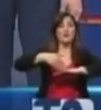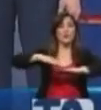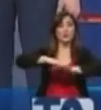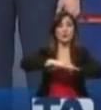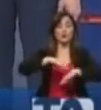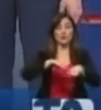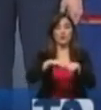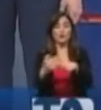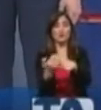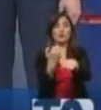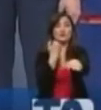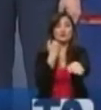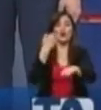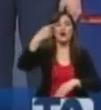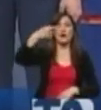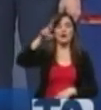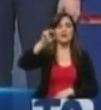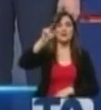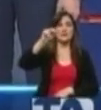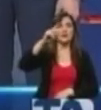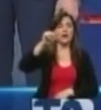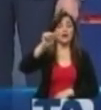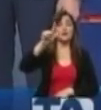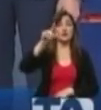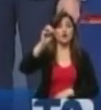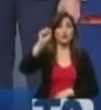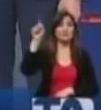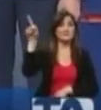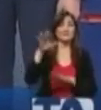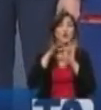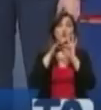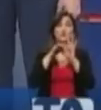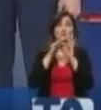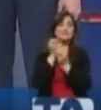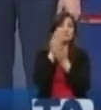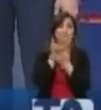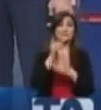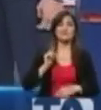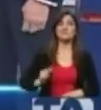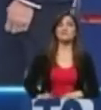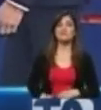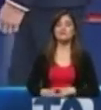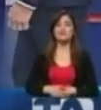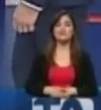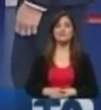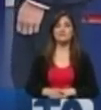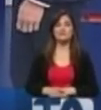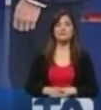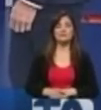del intercambiador de la Granados. Nuestra compañera Johanna Cañizares está en el lugar para adelantarnos algunos detalles. Johanna.